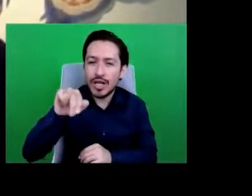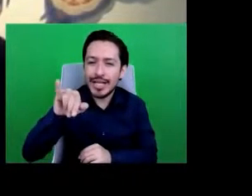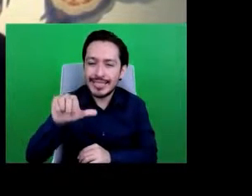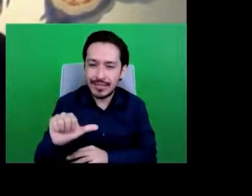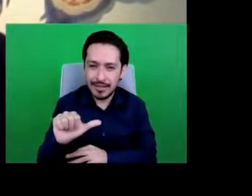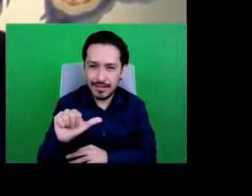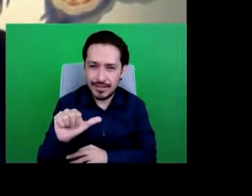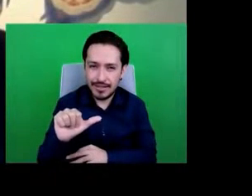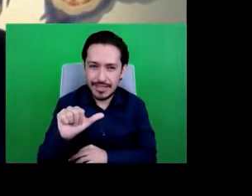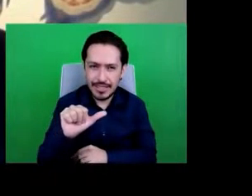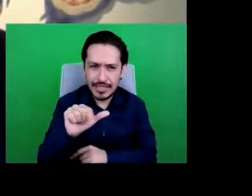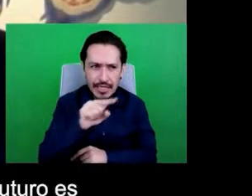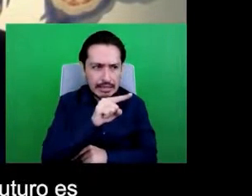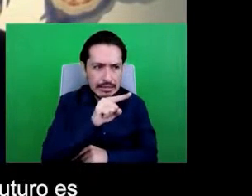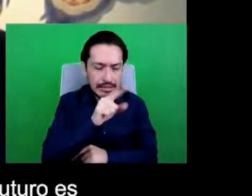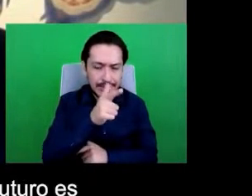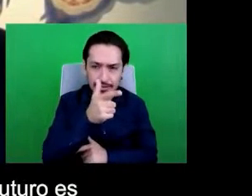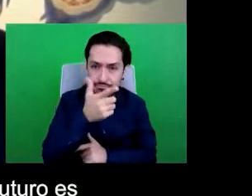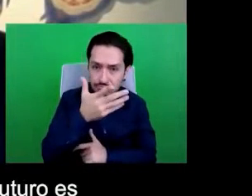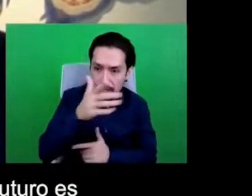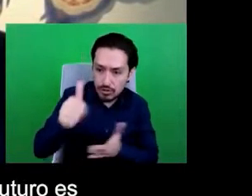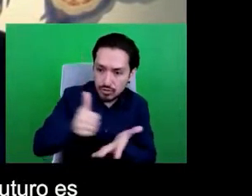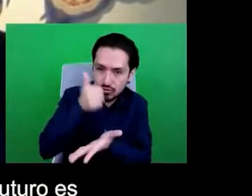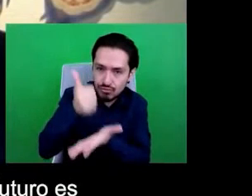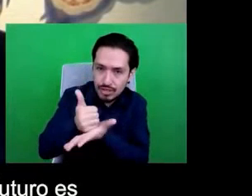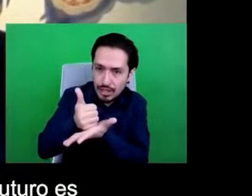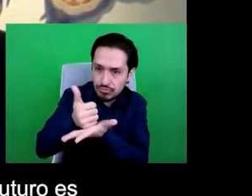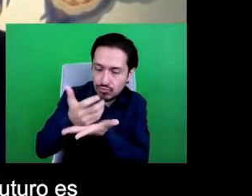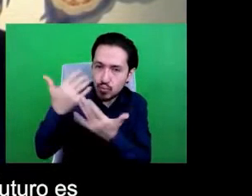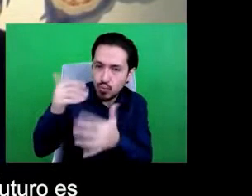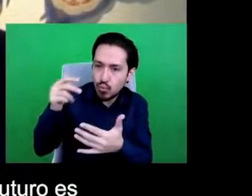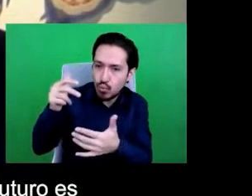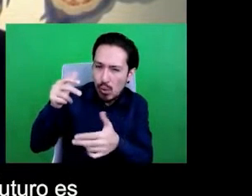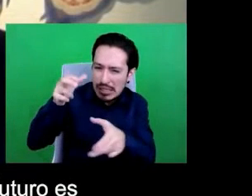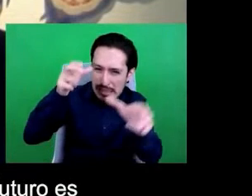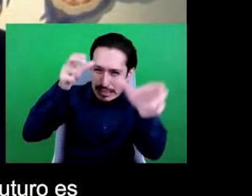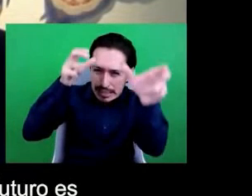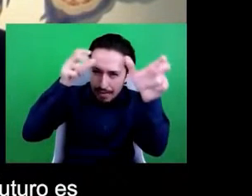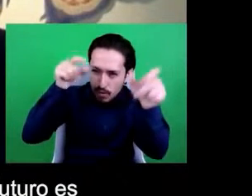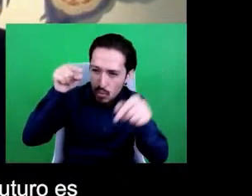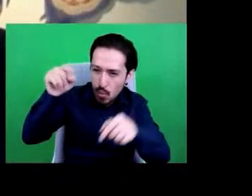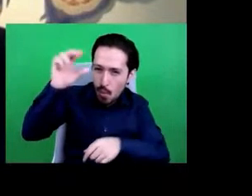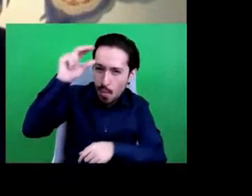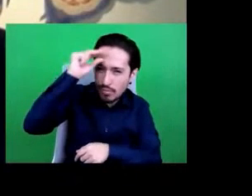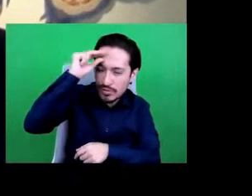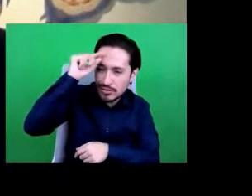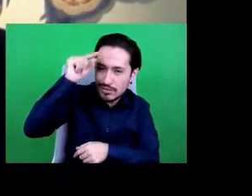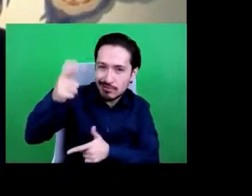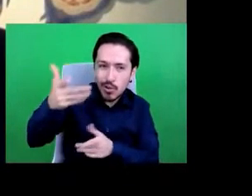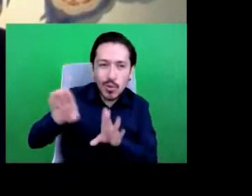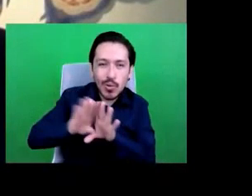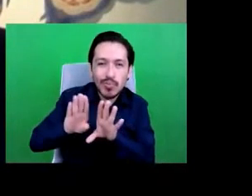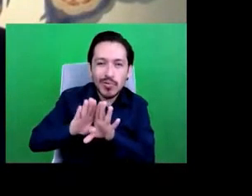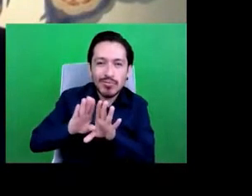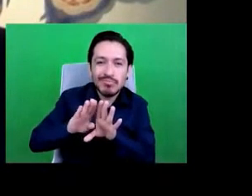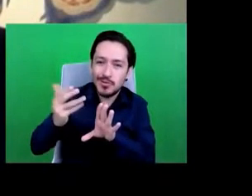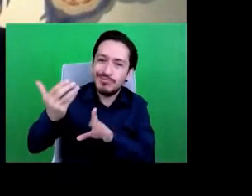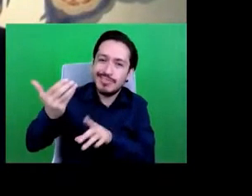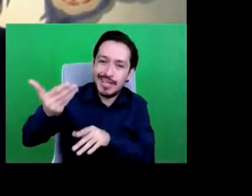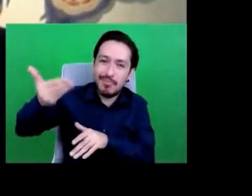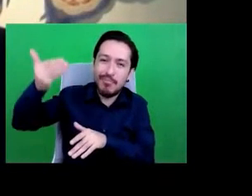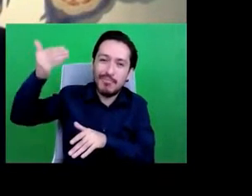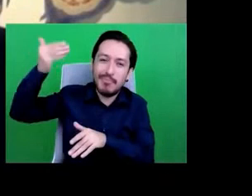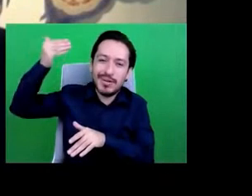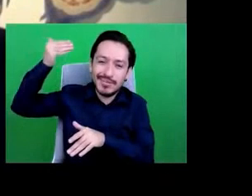la sabiduría de una ciudad, que la forma en la que se puede construir para el futuro es preservando el pasado. Pero bueno, también me doy cuenta que es un